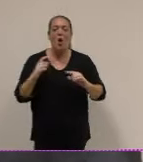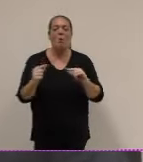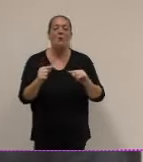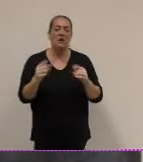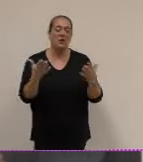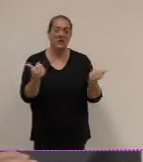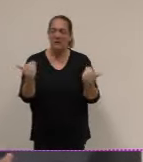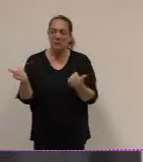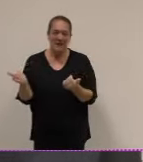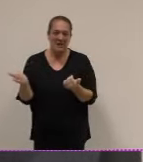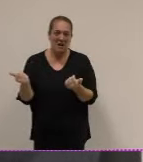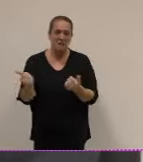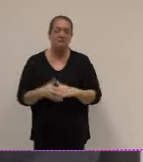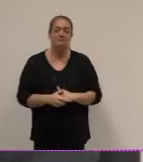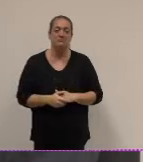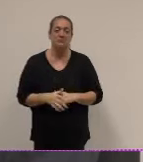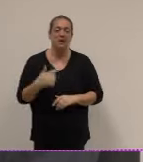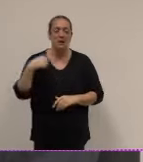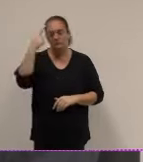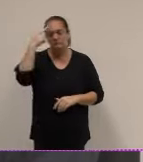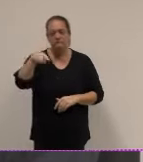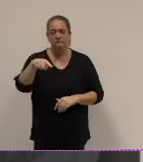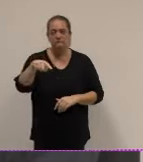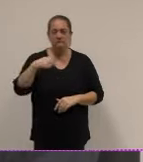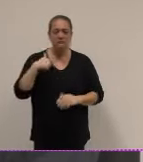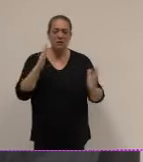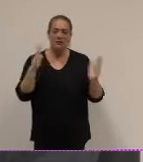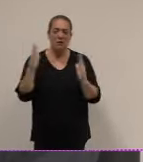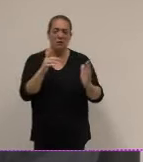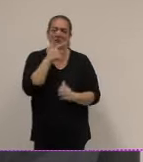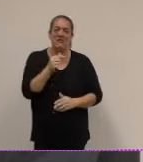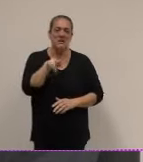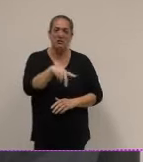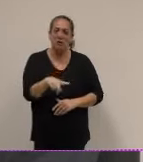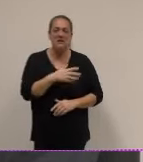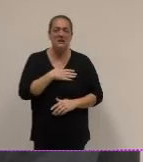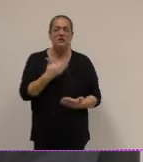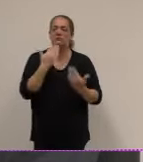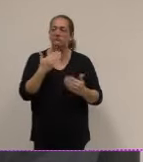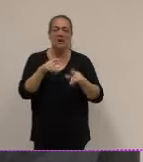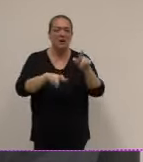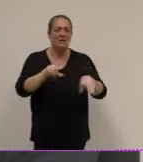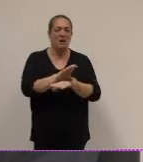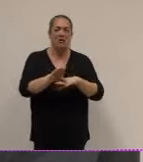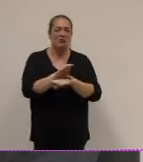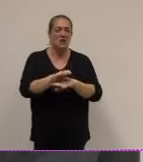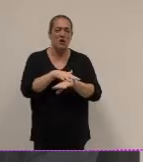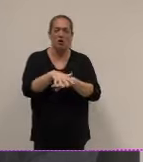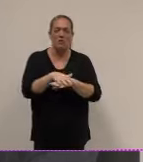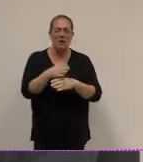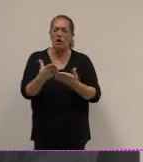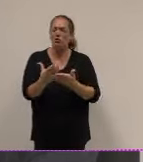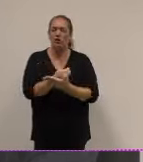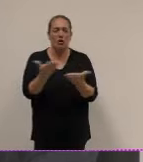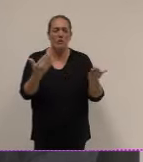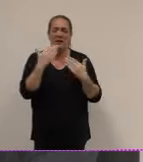despedida. Soy consciente de que no ha sido una época fácil y quiero agradecerle a todos los consejeros que estaban en el Gobierno, también